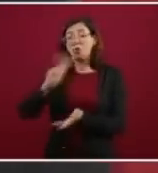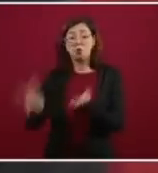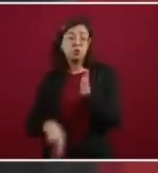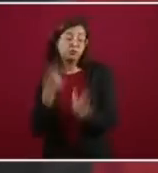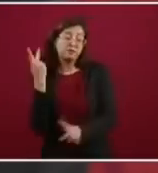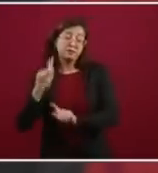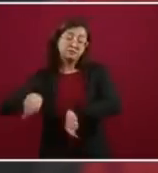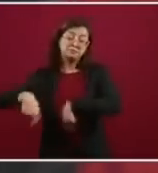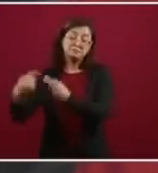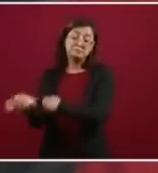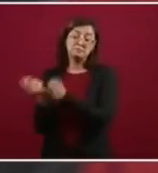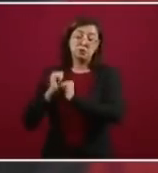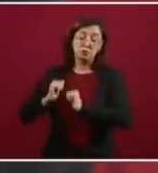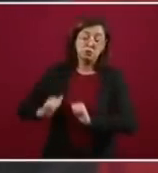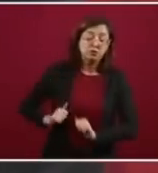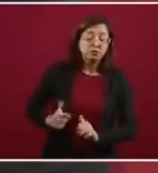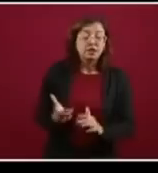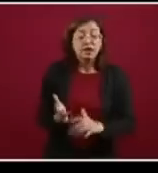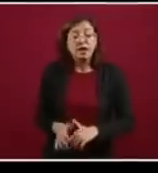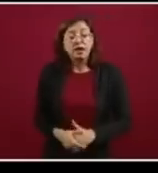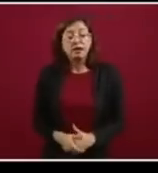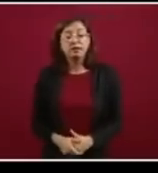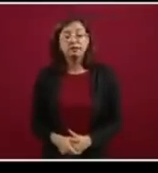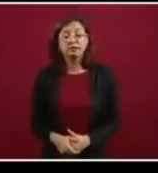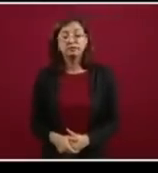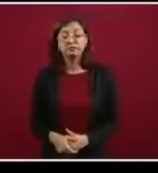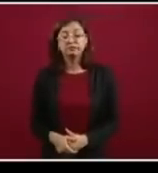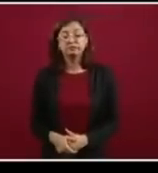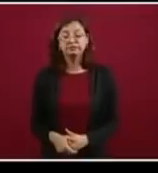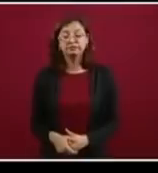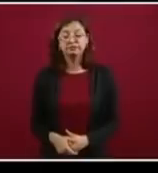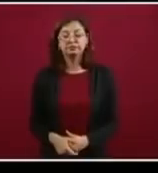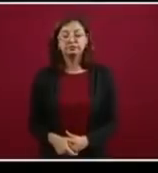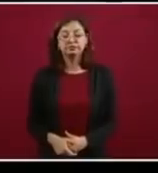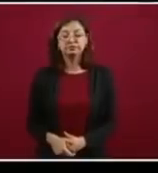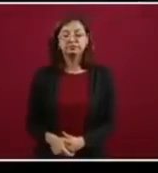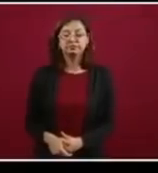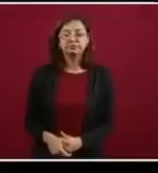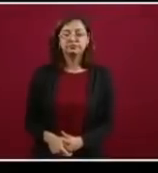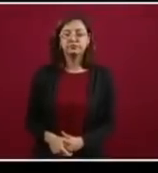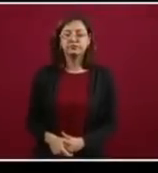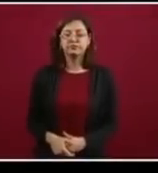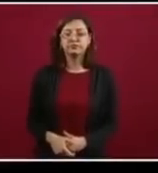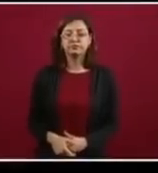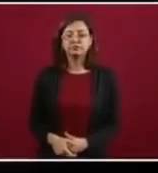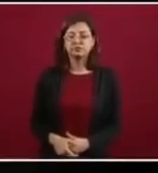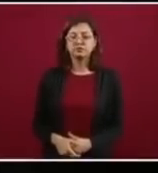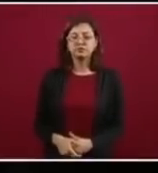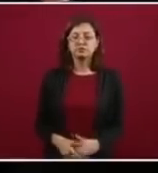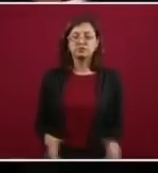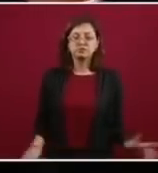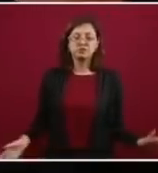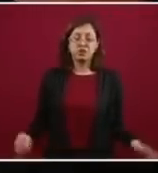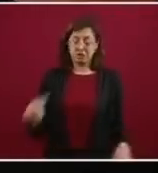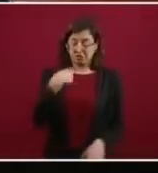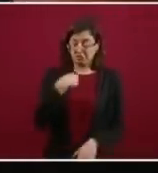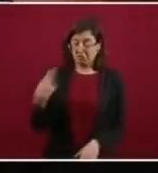Ni modo de que se va a aspirar a ser eterno